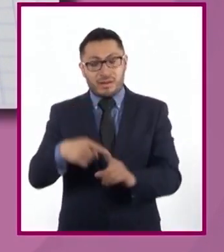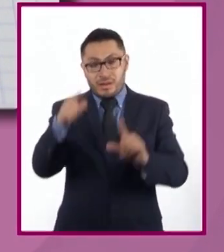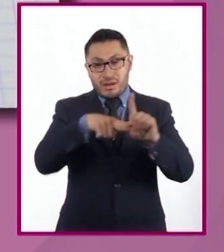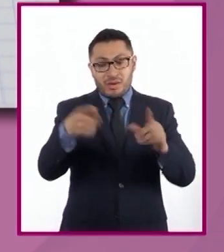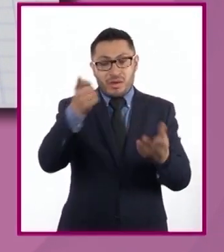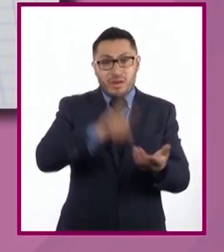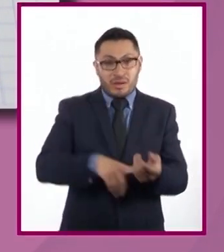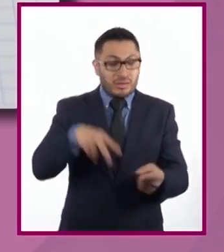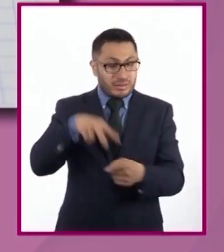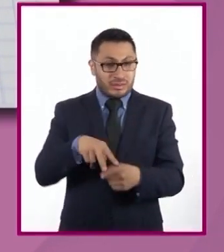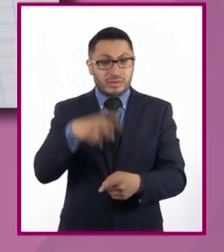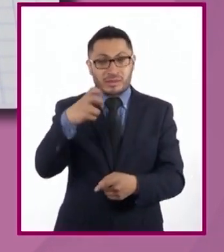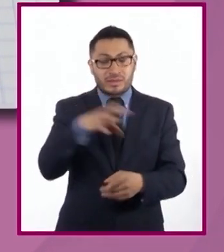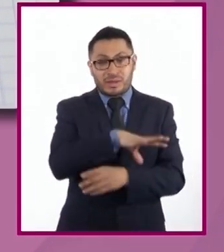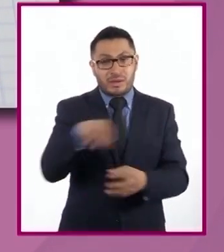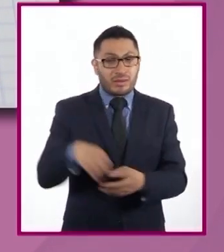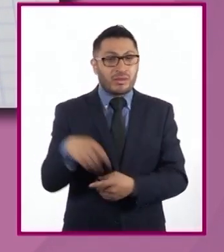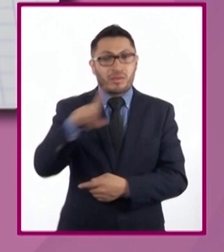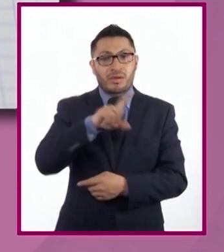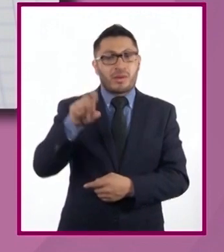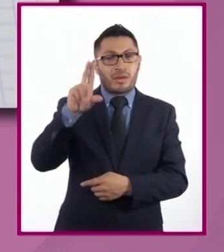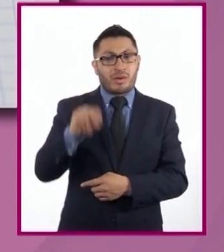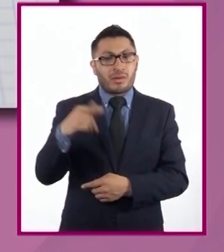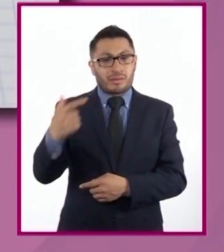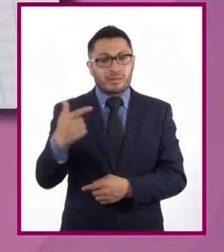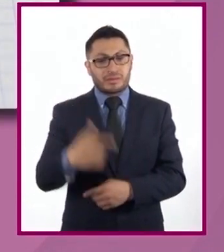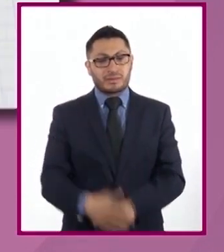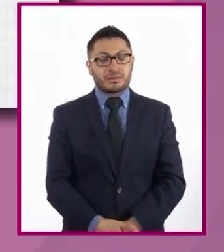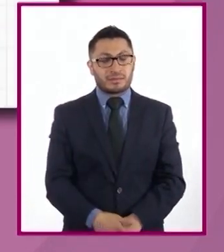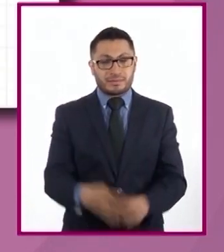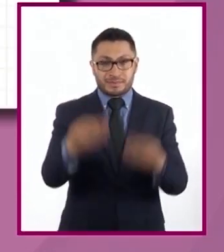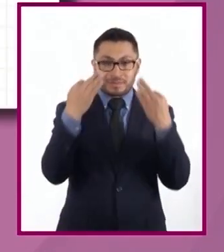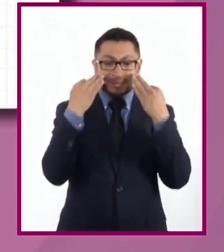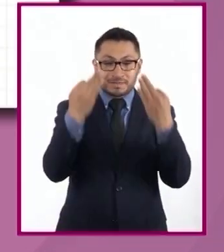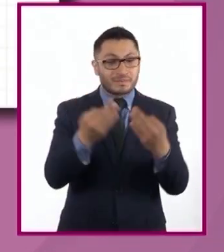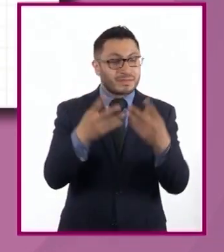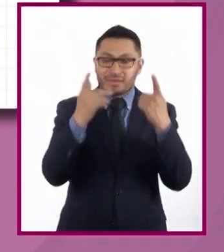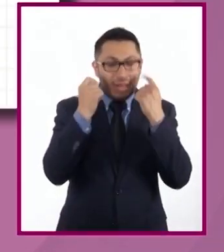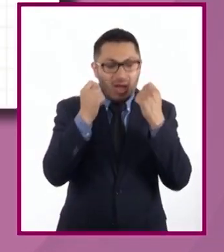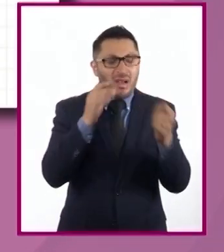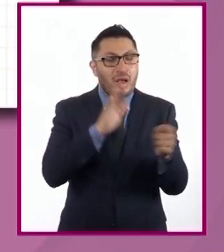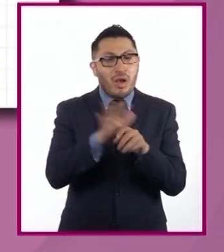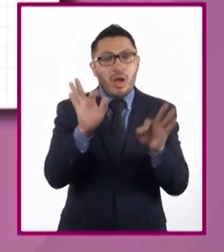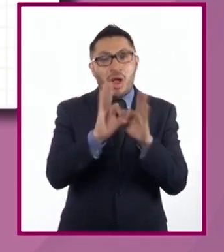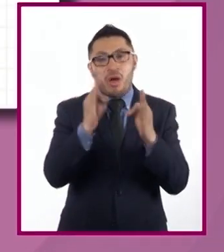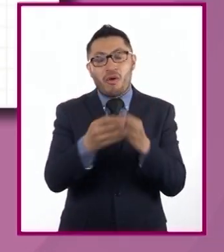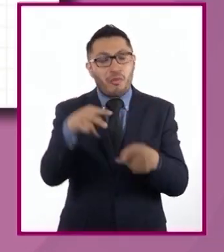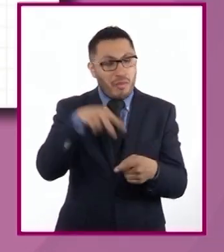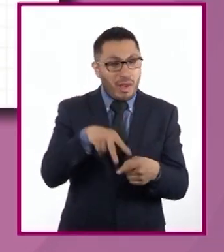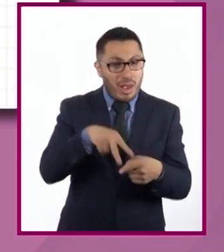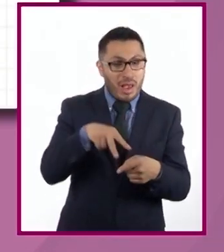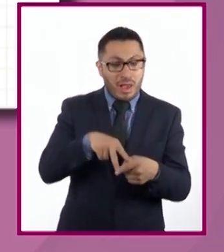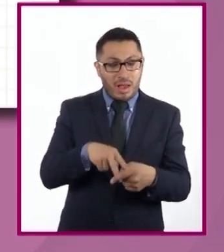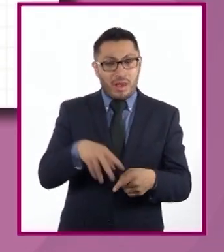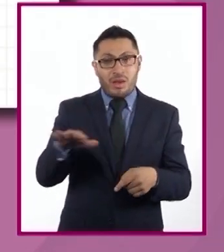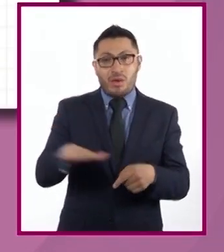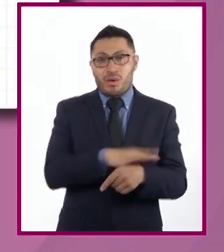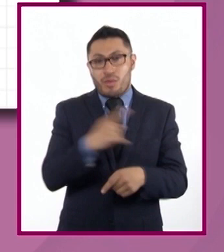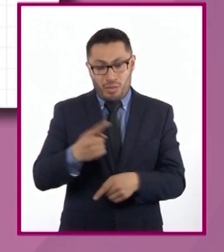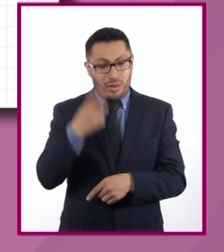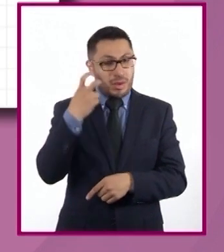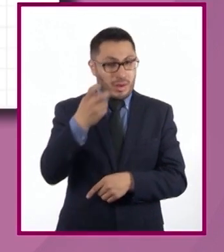un triángulo es 180 grados. Observa que no importa cómo sea el triángulo que se trace, dado que en